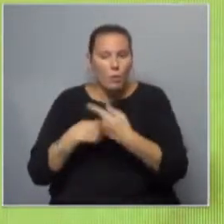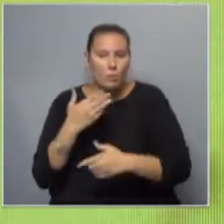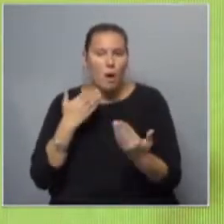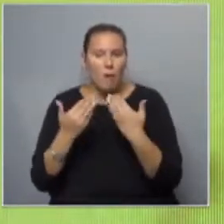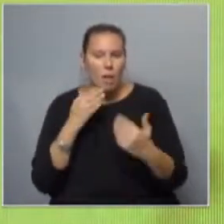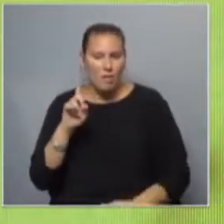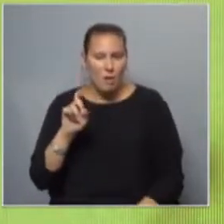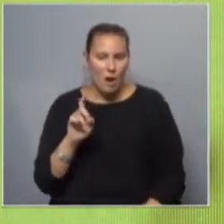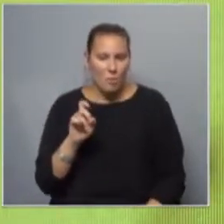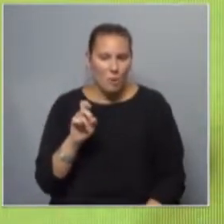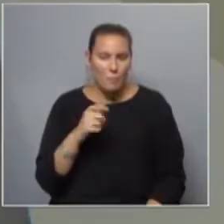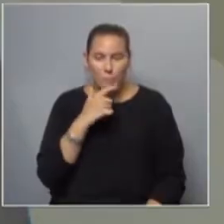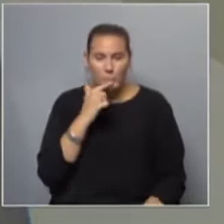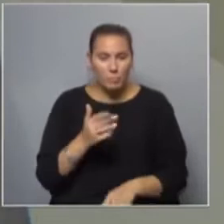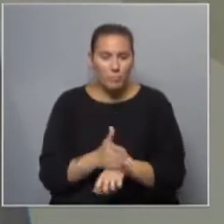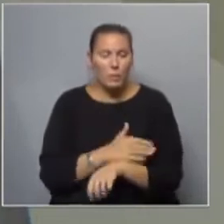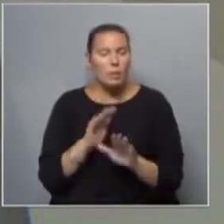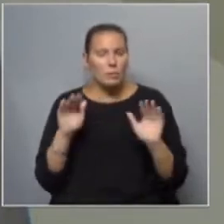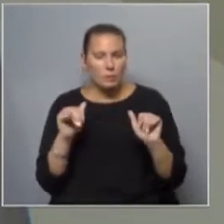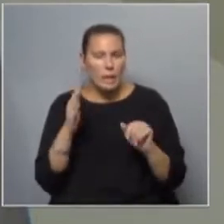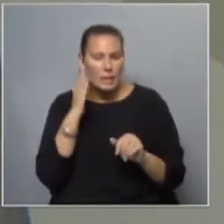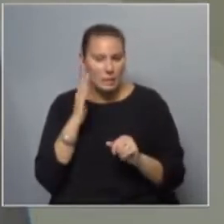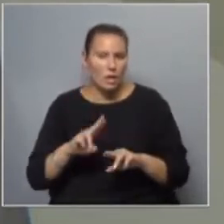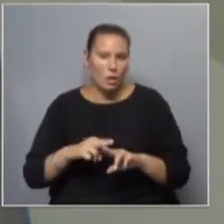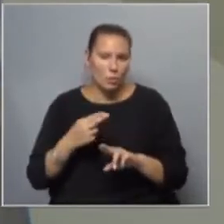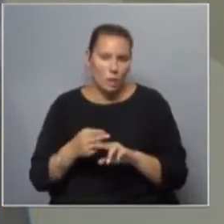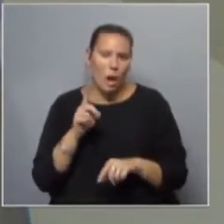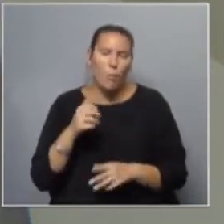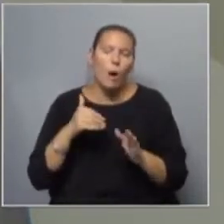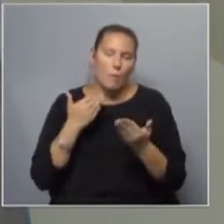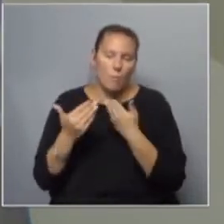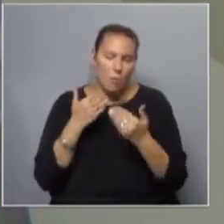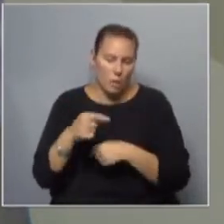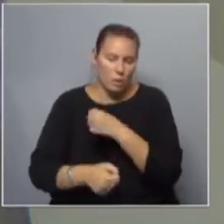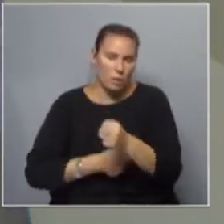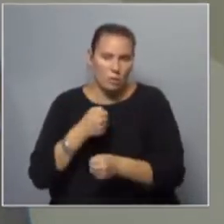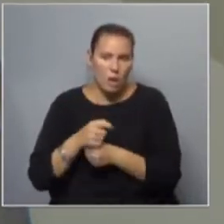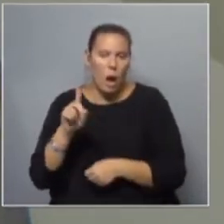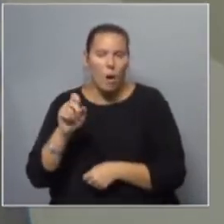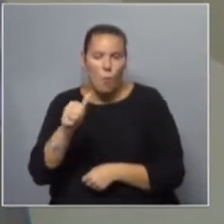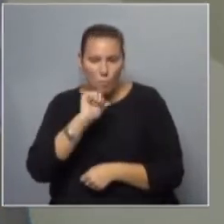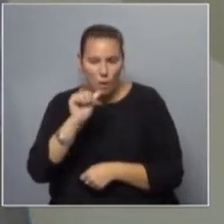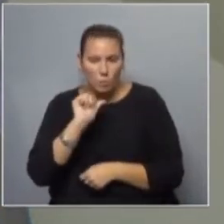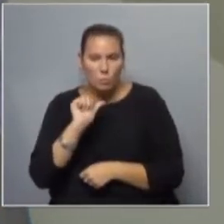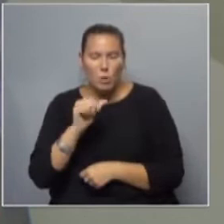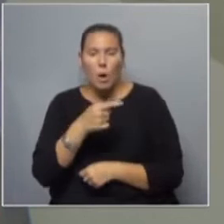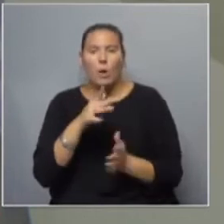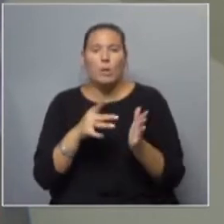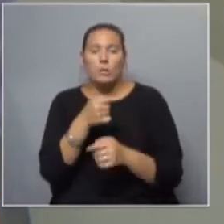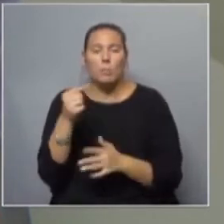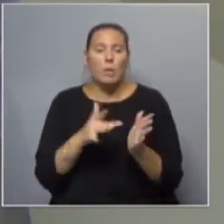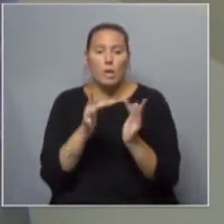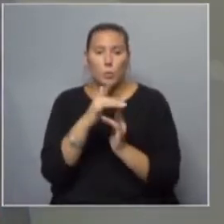de agua. Antes de despedirlas, y sé que vamos a volver con agua y más de una vez este año de agua para consumo, se viene semana de